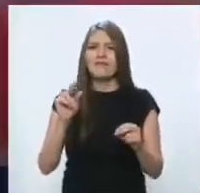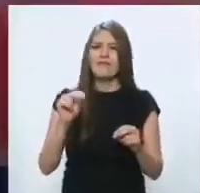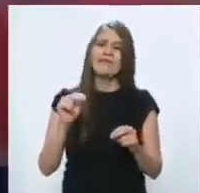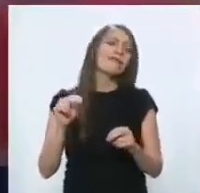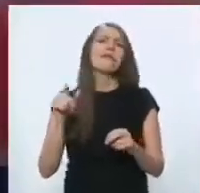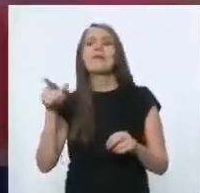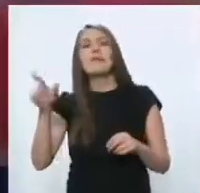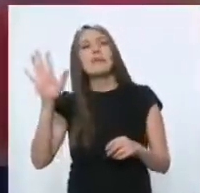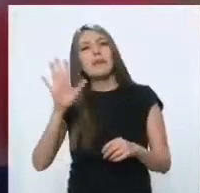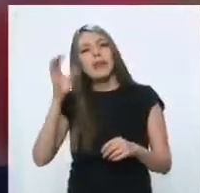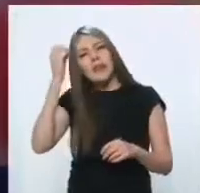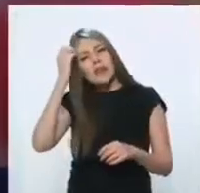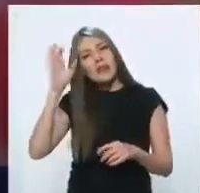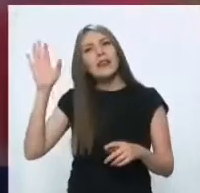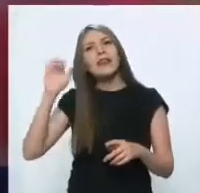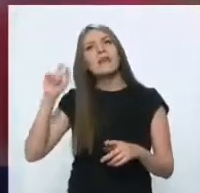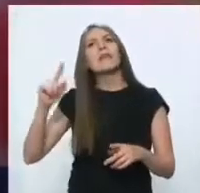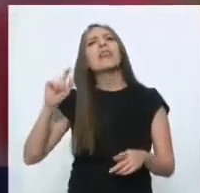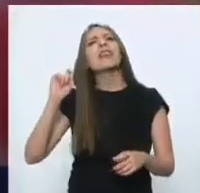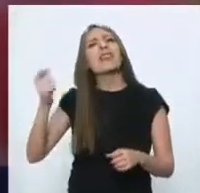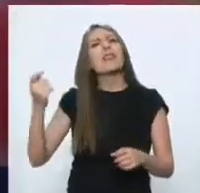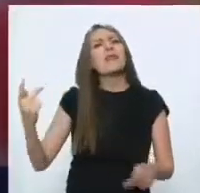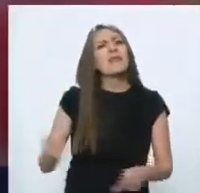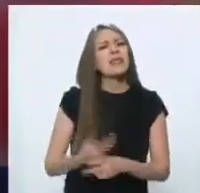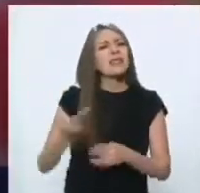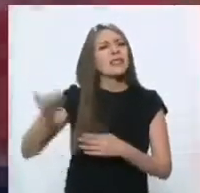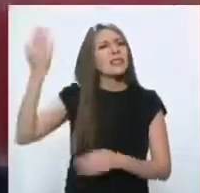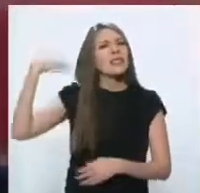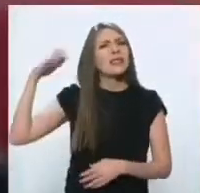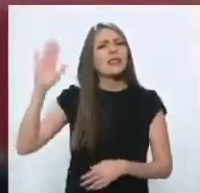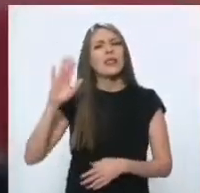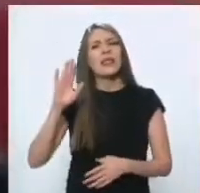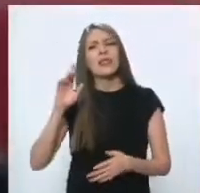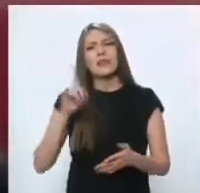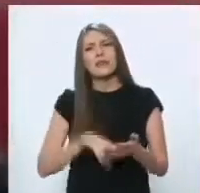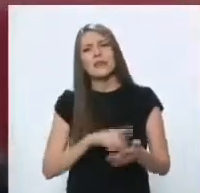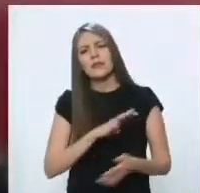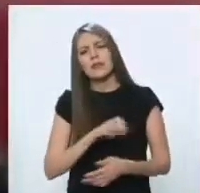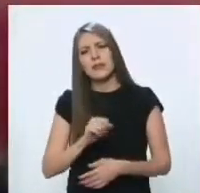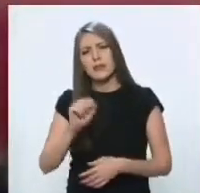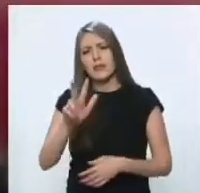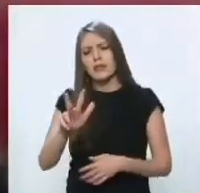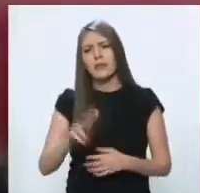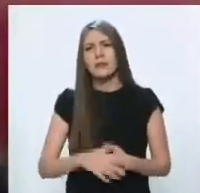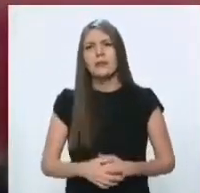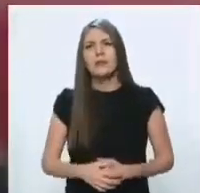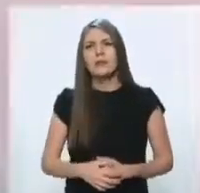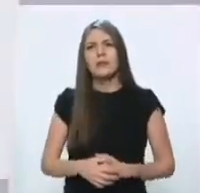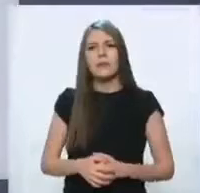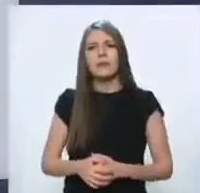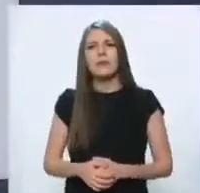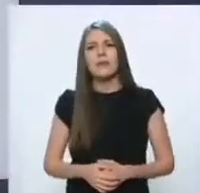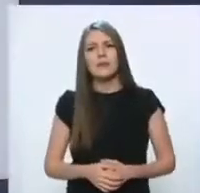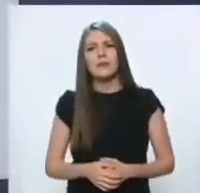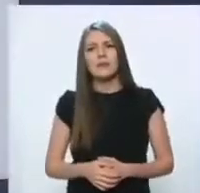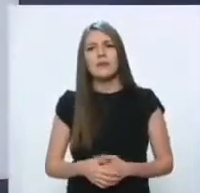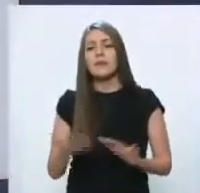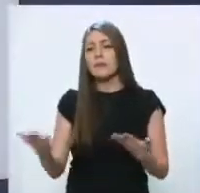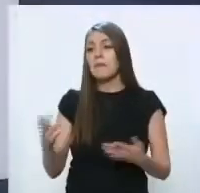olvidando lo que pasó en 68, ¿no? Víctor Aramburu. Yo coincido con lo que dice